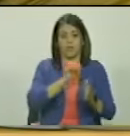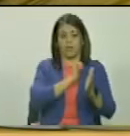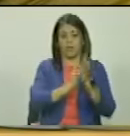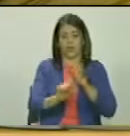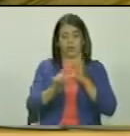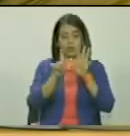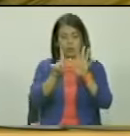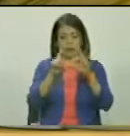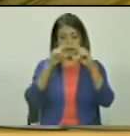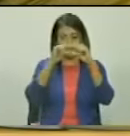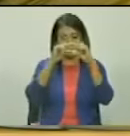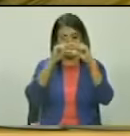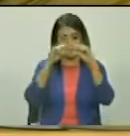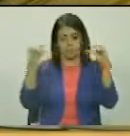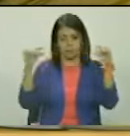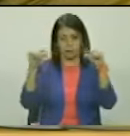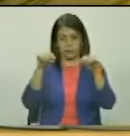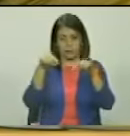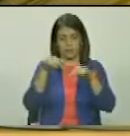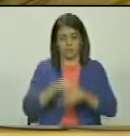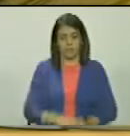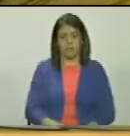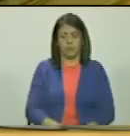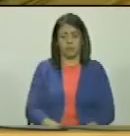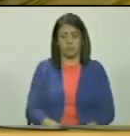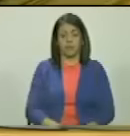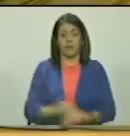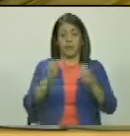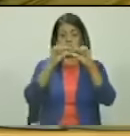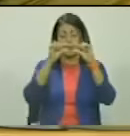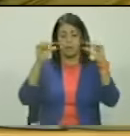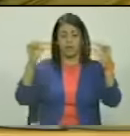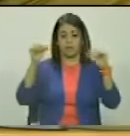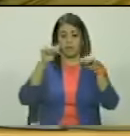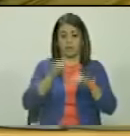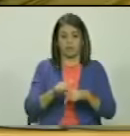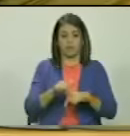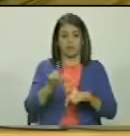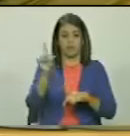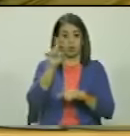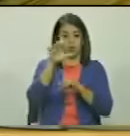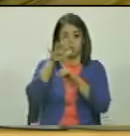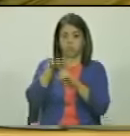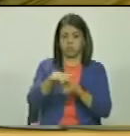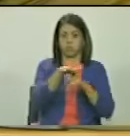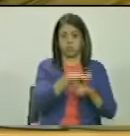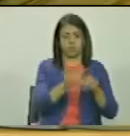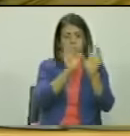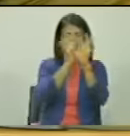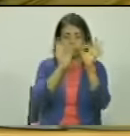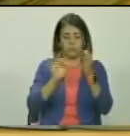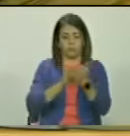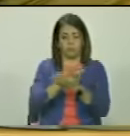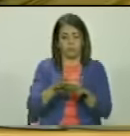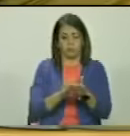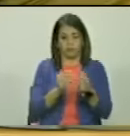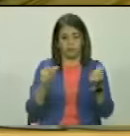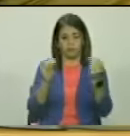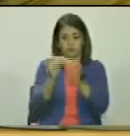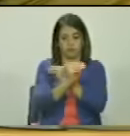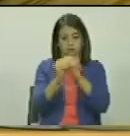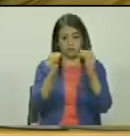artículo 6 quedando redactado en los siguientes términos epígrafe no sometimiento a mecanismos de resolución de